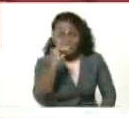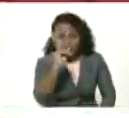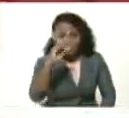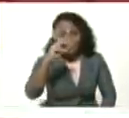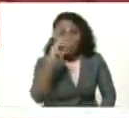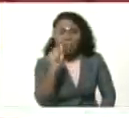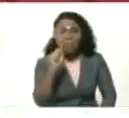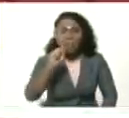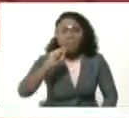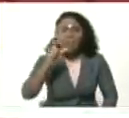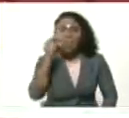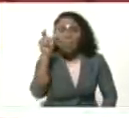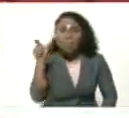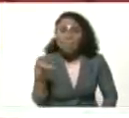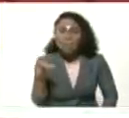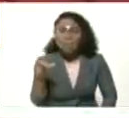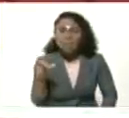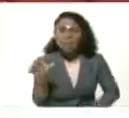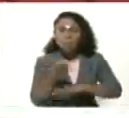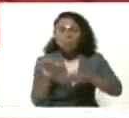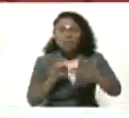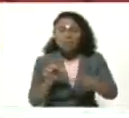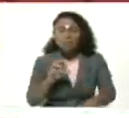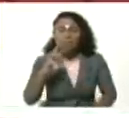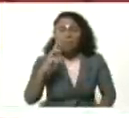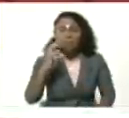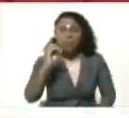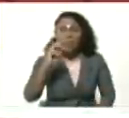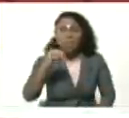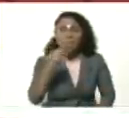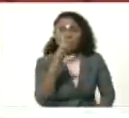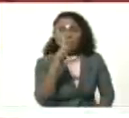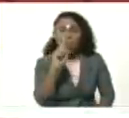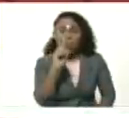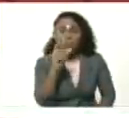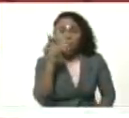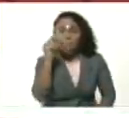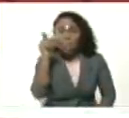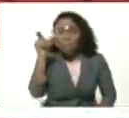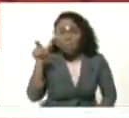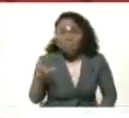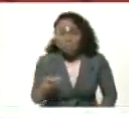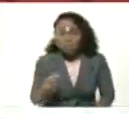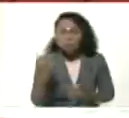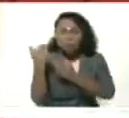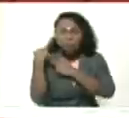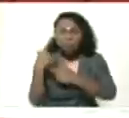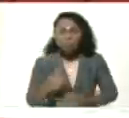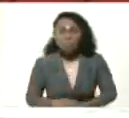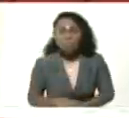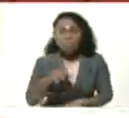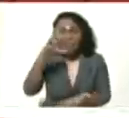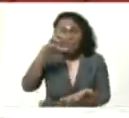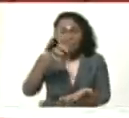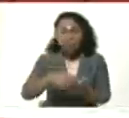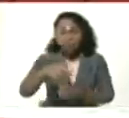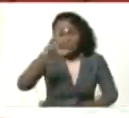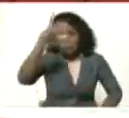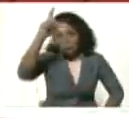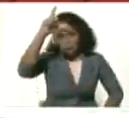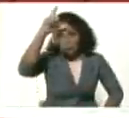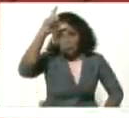Pérez, municipio Rómulo Gallegos, Emigdio Cordero. Estado